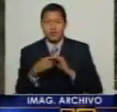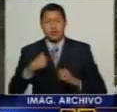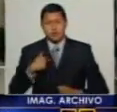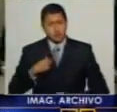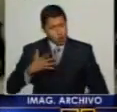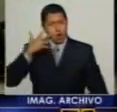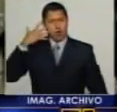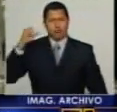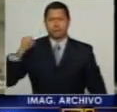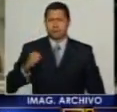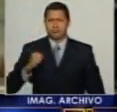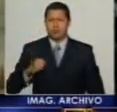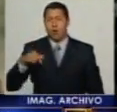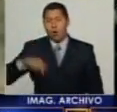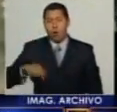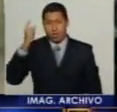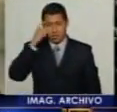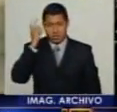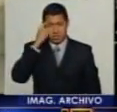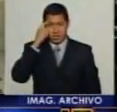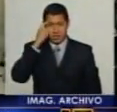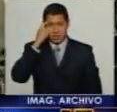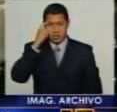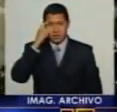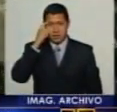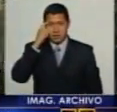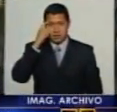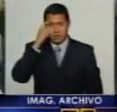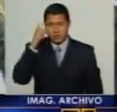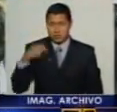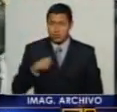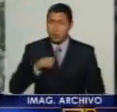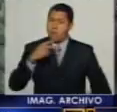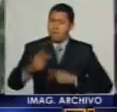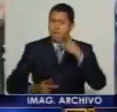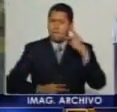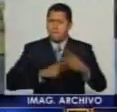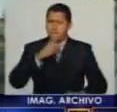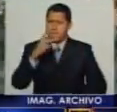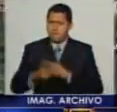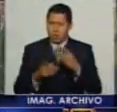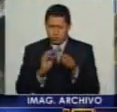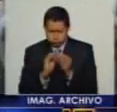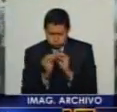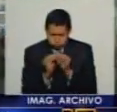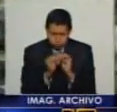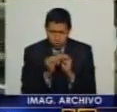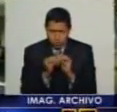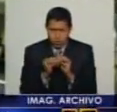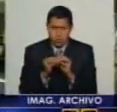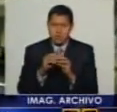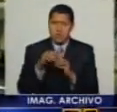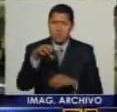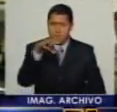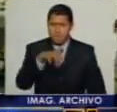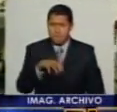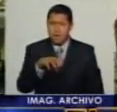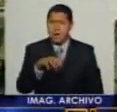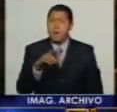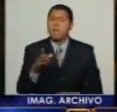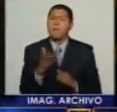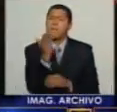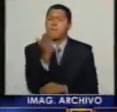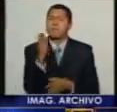siento orgulloso. Hoy día, estando en un proceso de reorganización de un país, pidiendo la